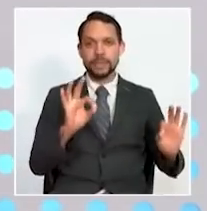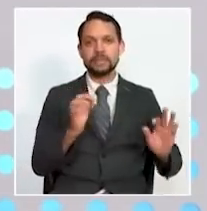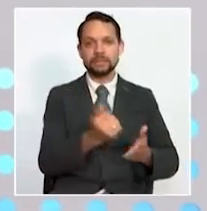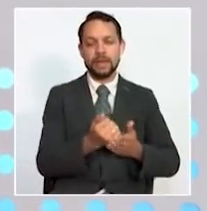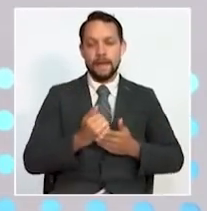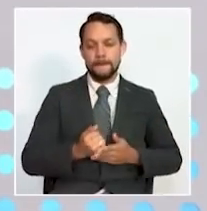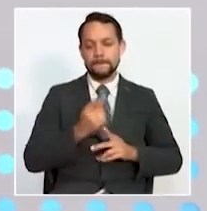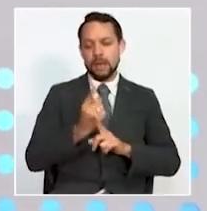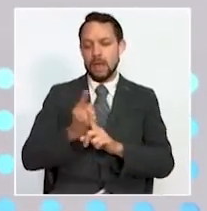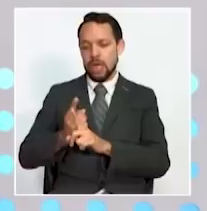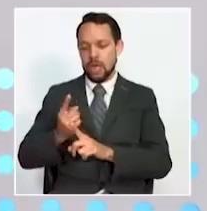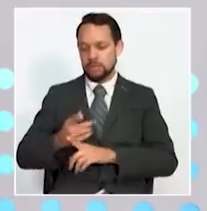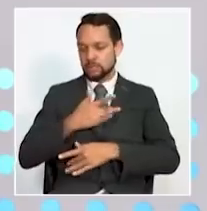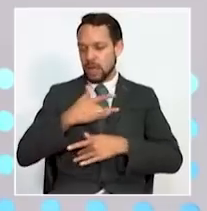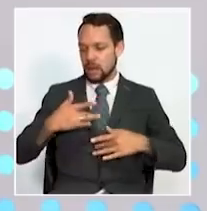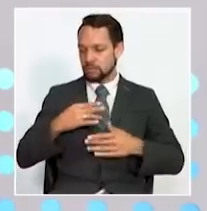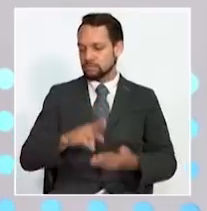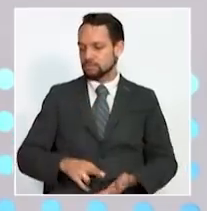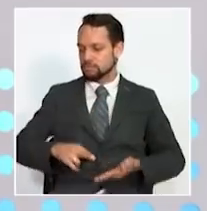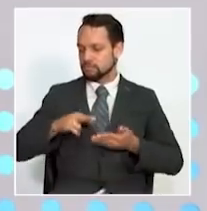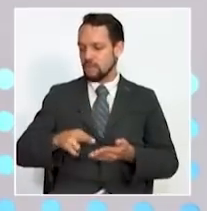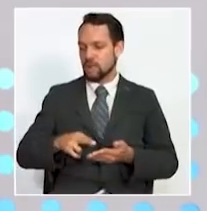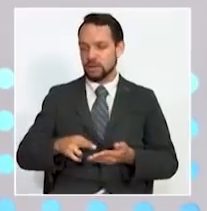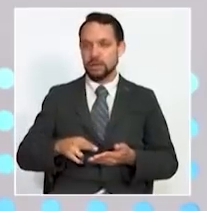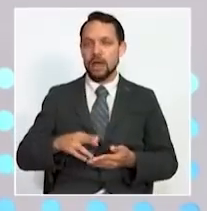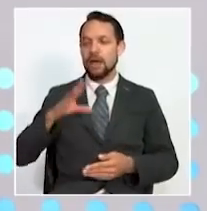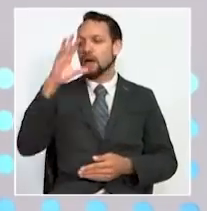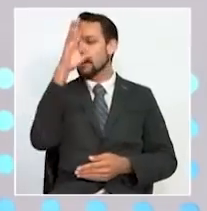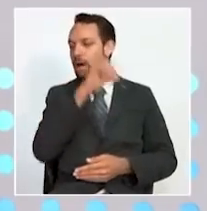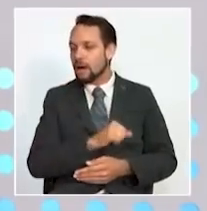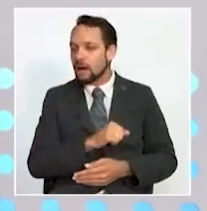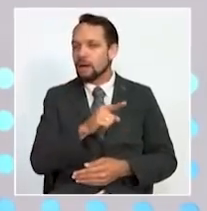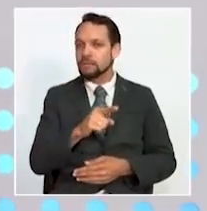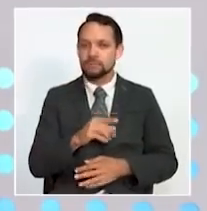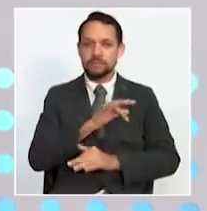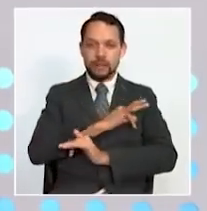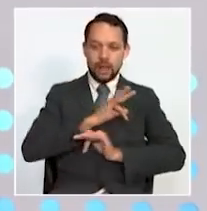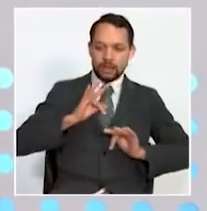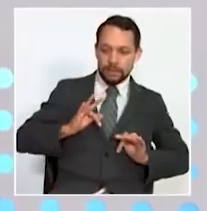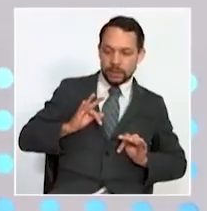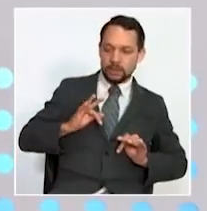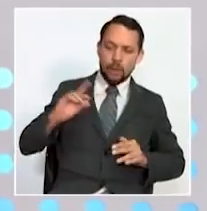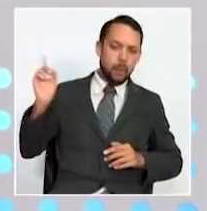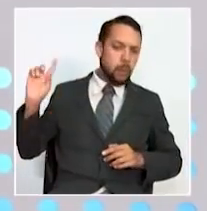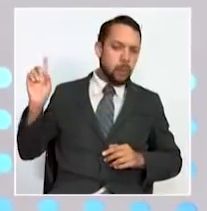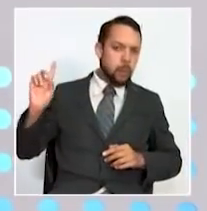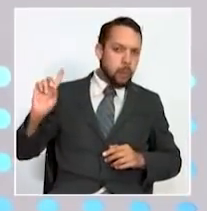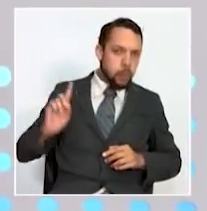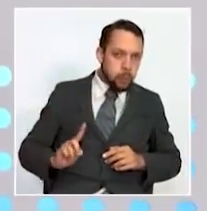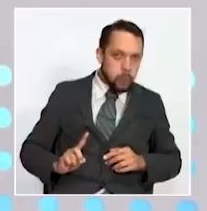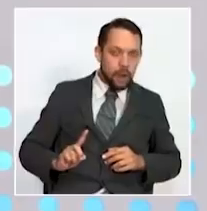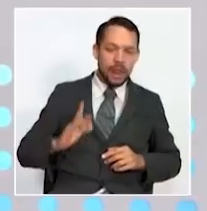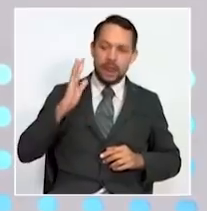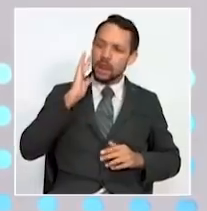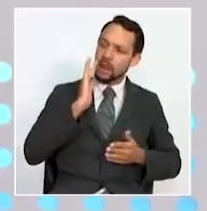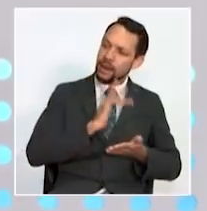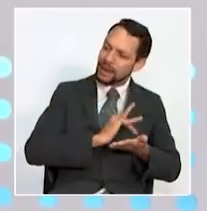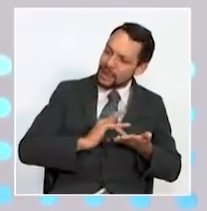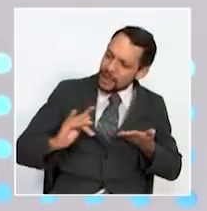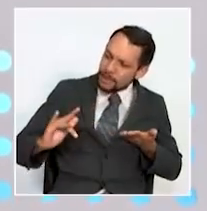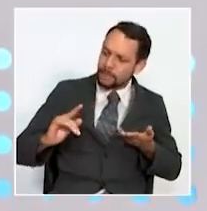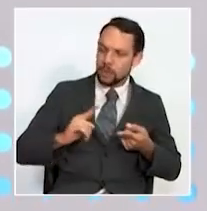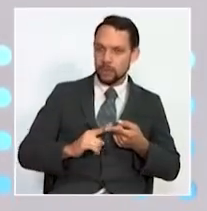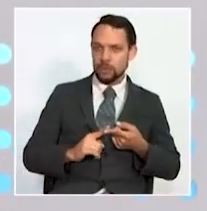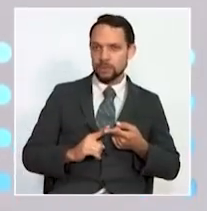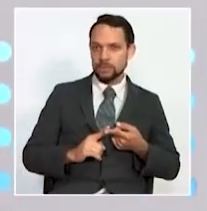empieza a rehabilitarse. ¿Qué encontramos en los pacientes? Que con el tratamiento que venimos haciendo de un proceso de desintoxicación, un proceso